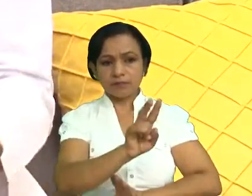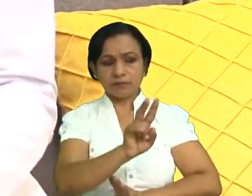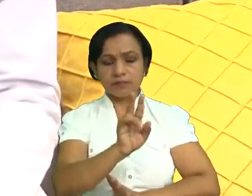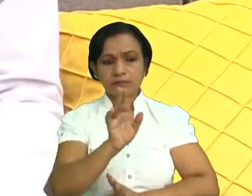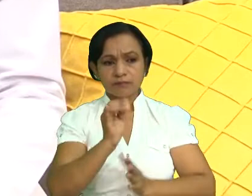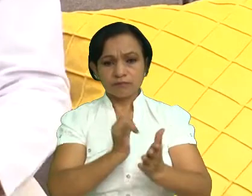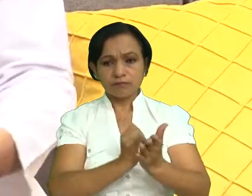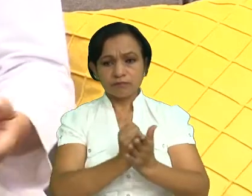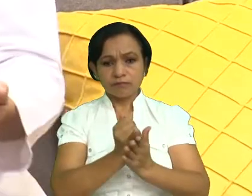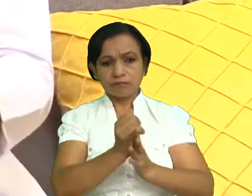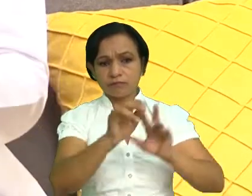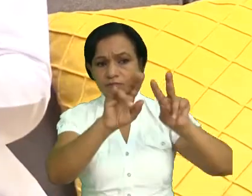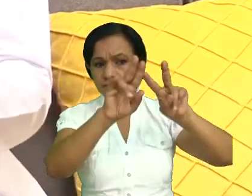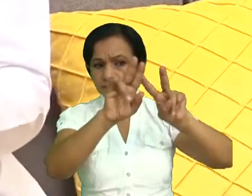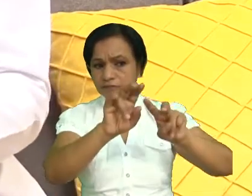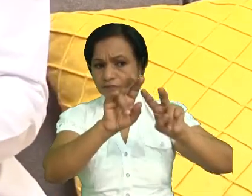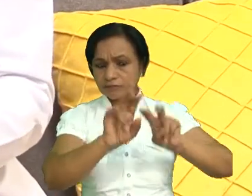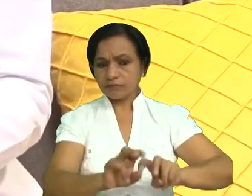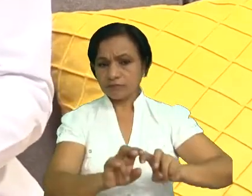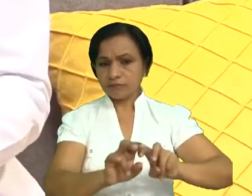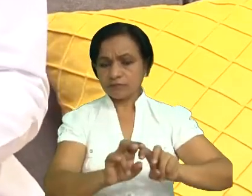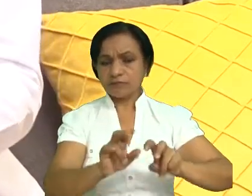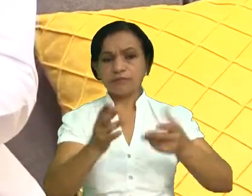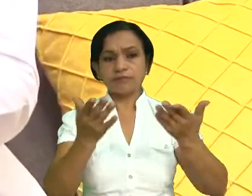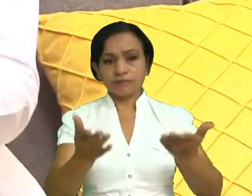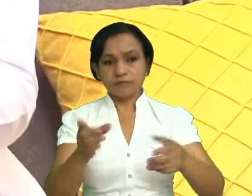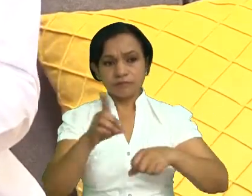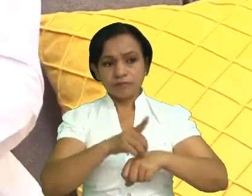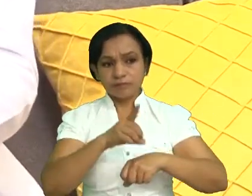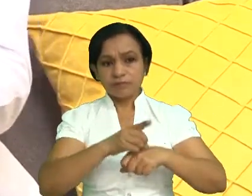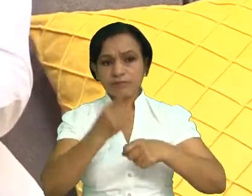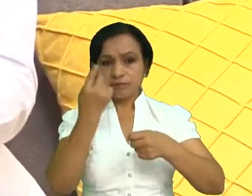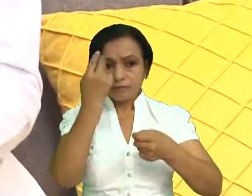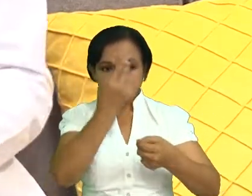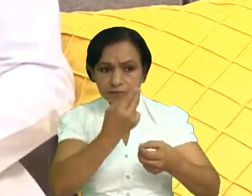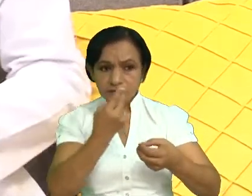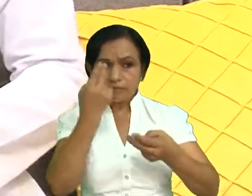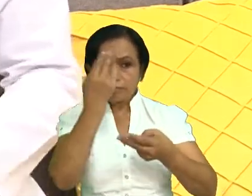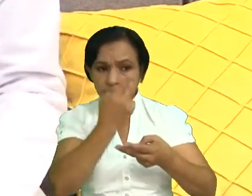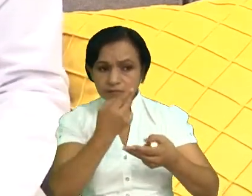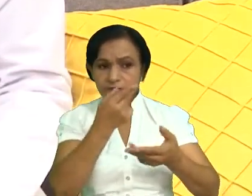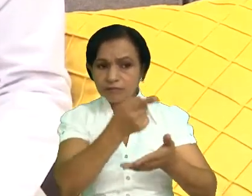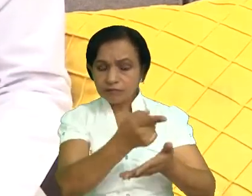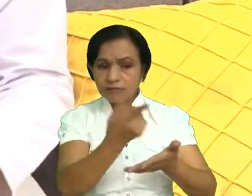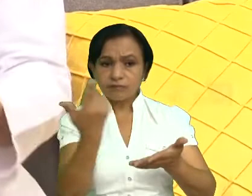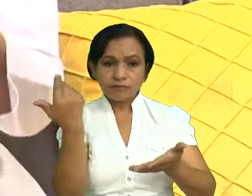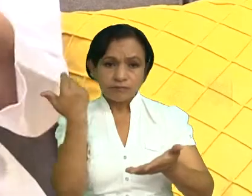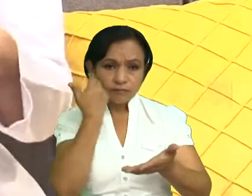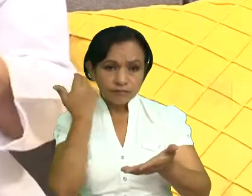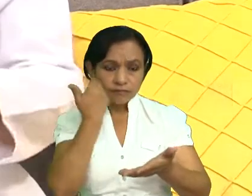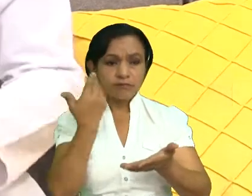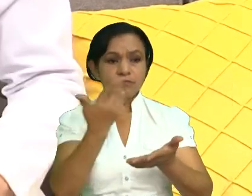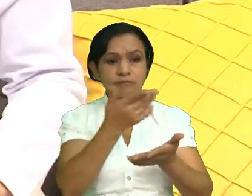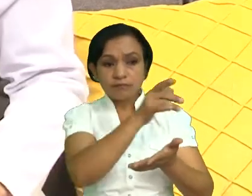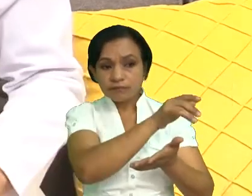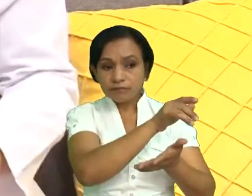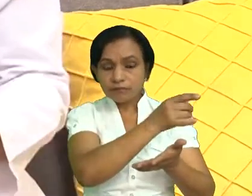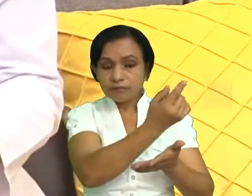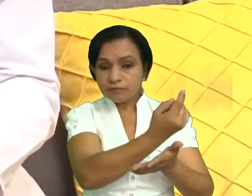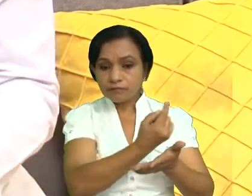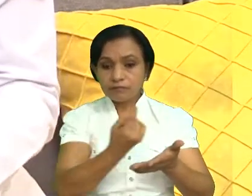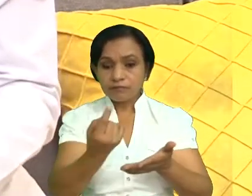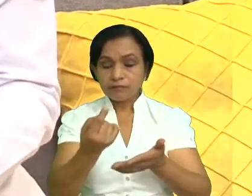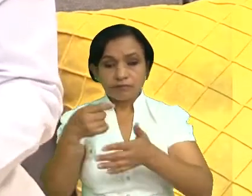de la investigación, de la revisión clínica, preguntan que si tiene algún nexo epidemiológico, ellos van a identificar